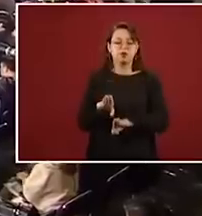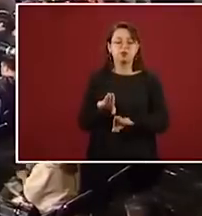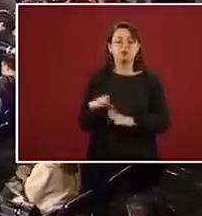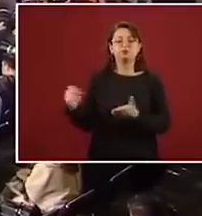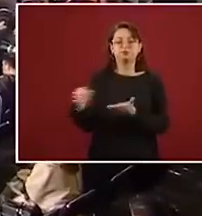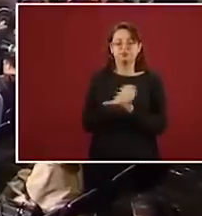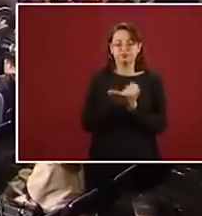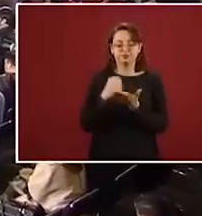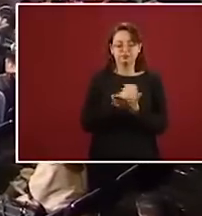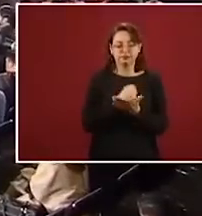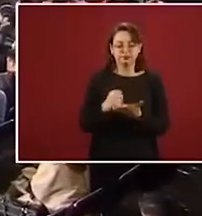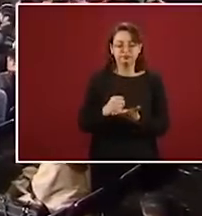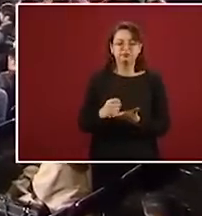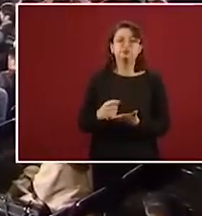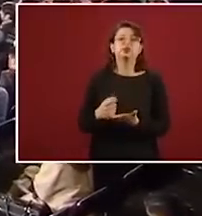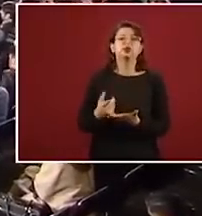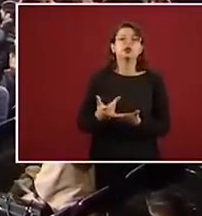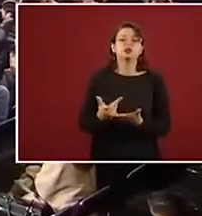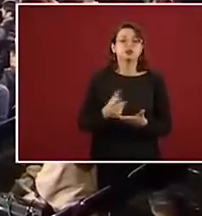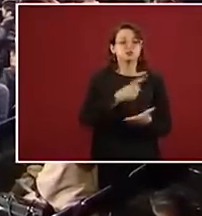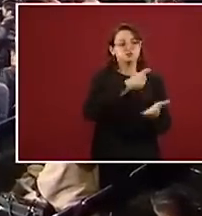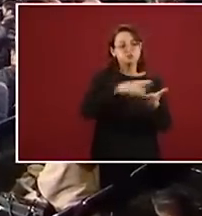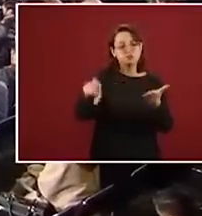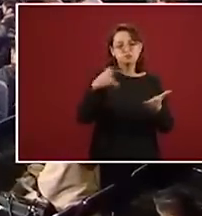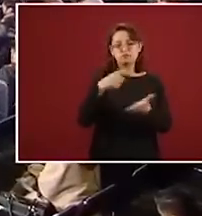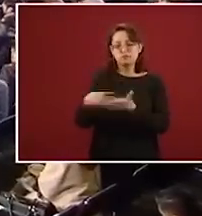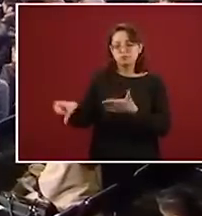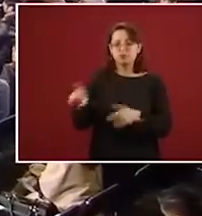la mayor parte de estas adquisiciones